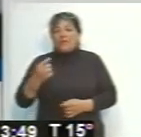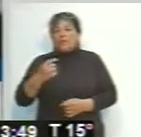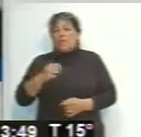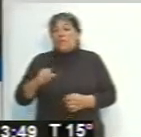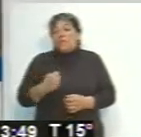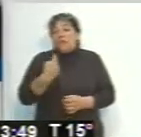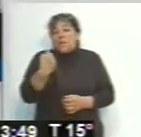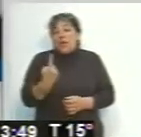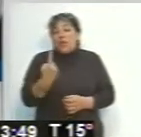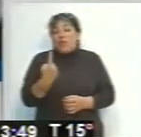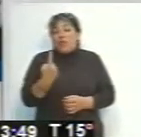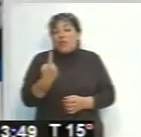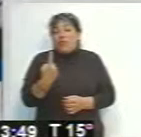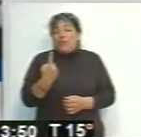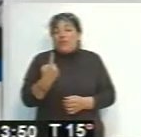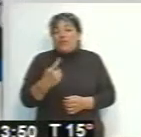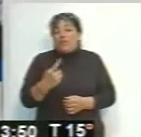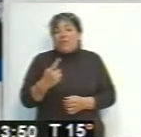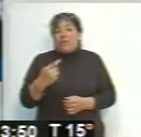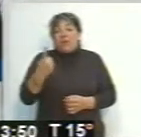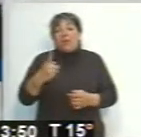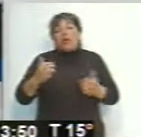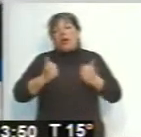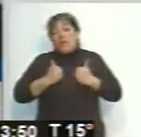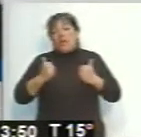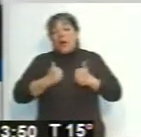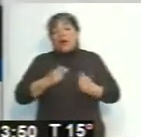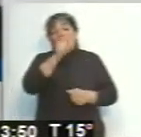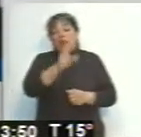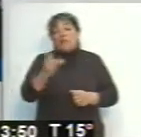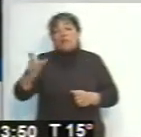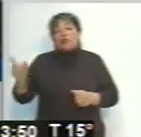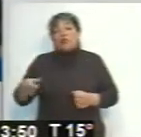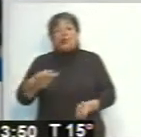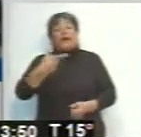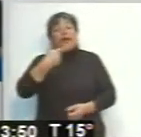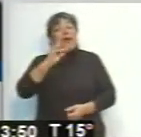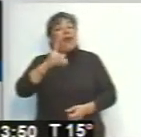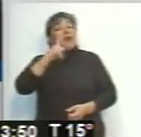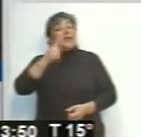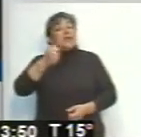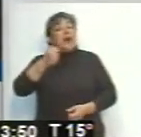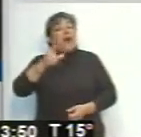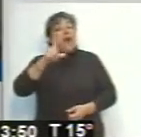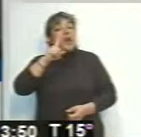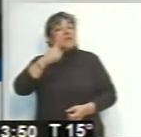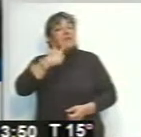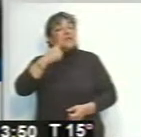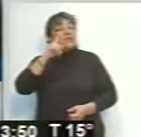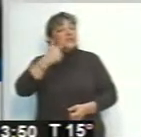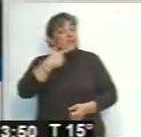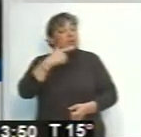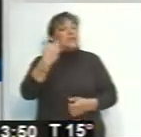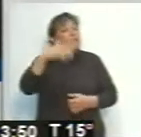Primero el tema este de la espera de los pacientes en diálisis. En el centro donde yo dializo son más de 180